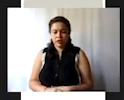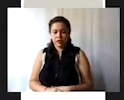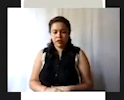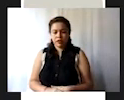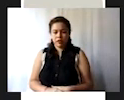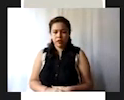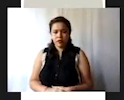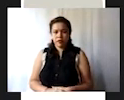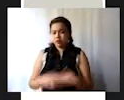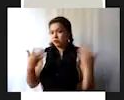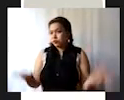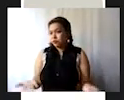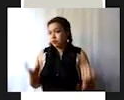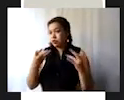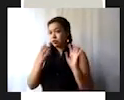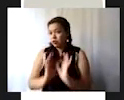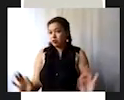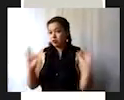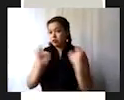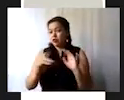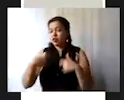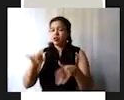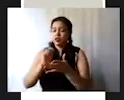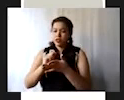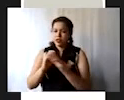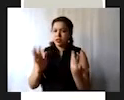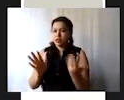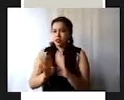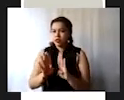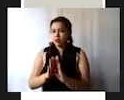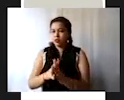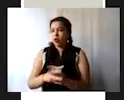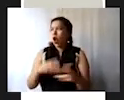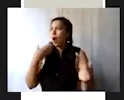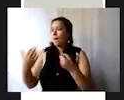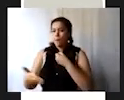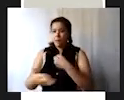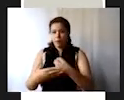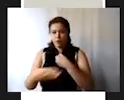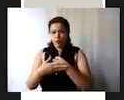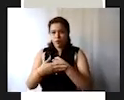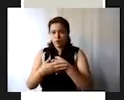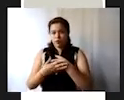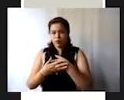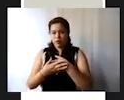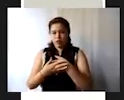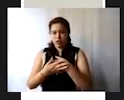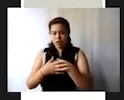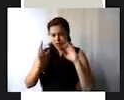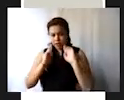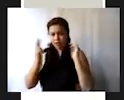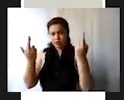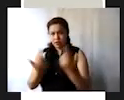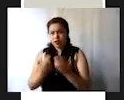Bueno, esto va a ser importante que lo tengamos también para la próxima sesión, que sí va a